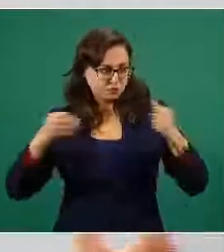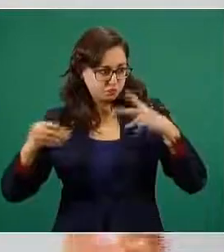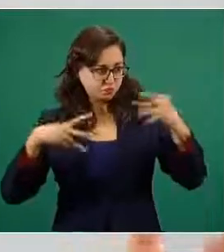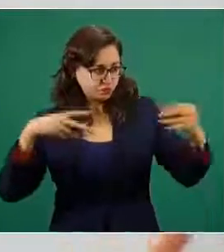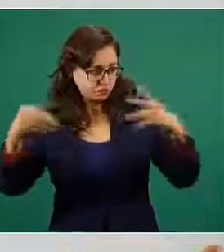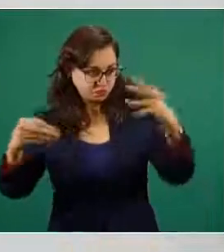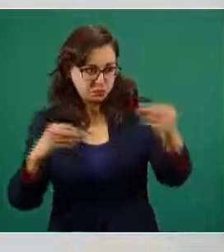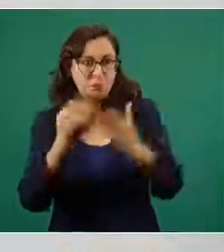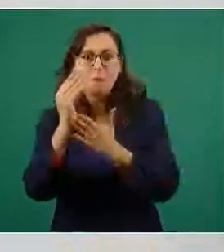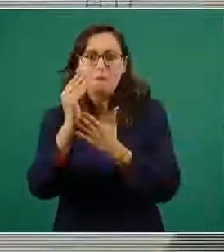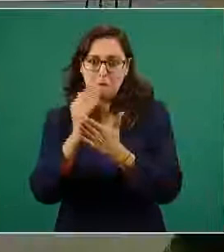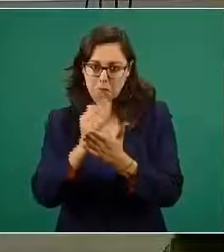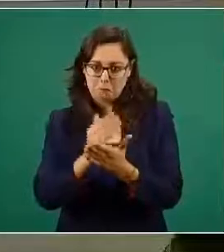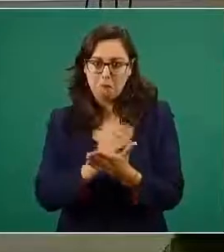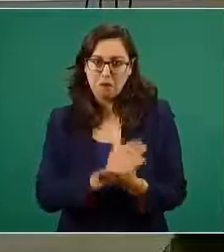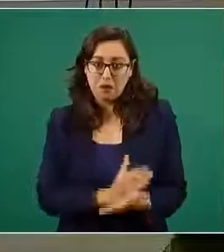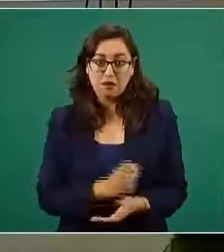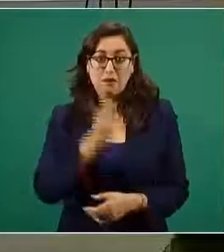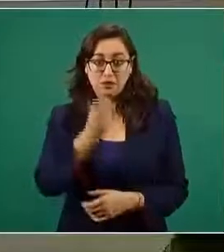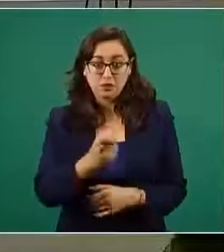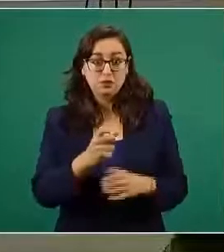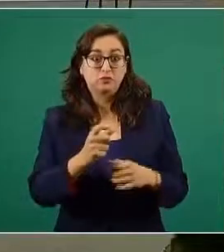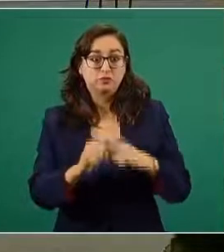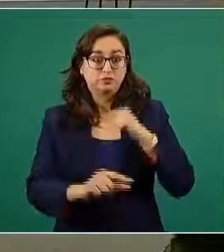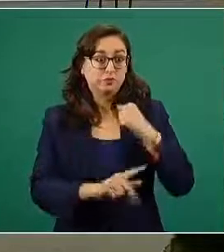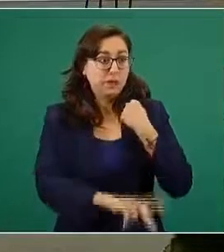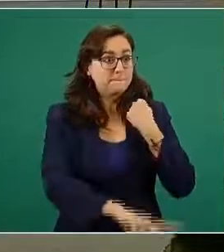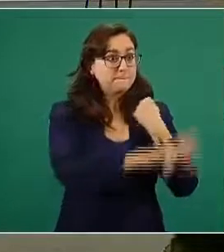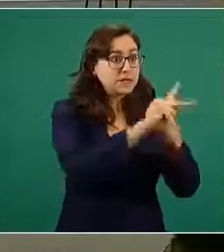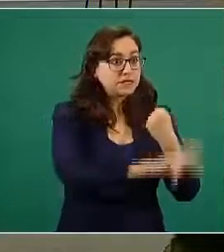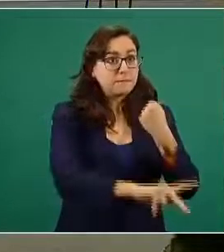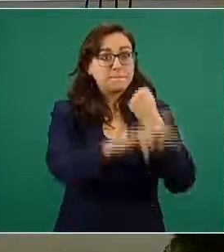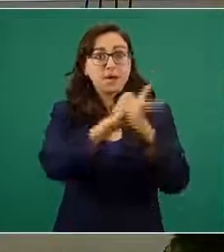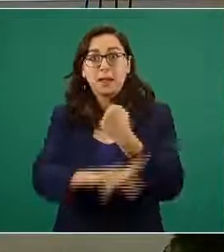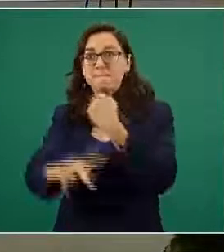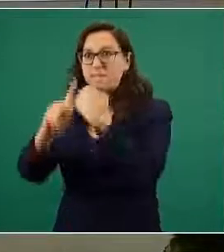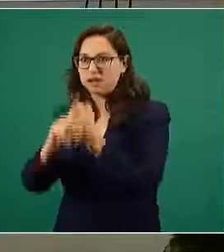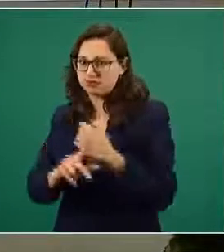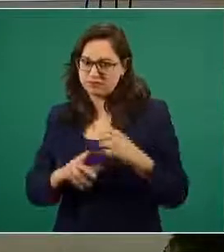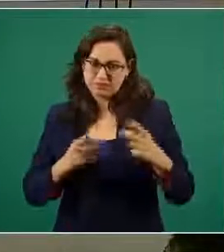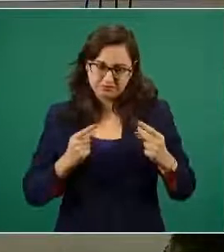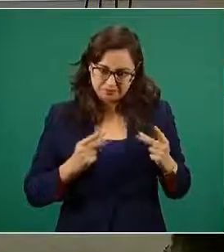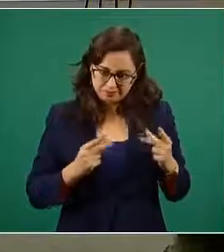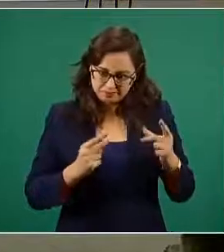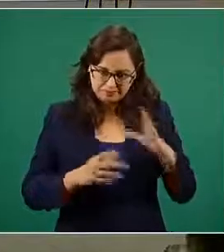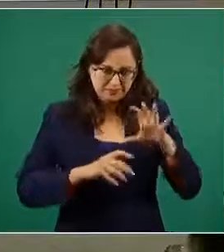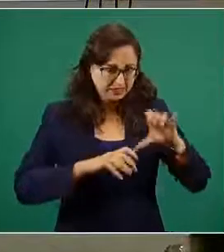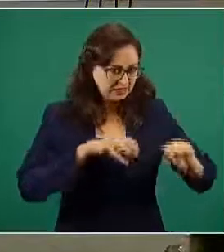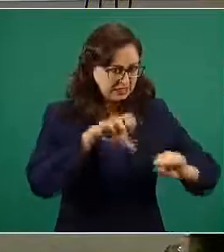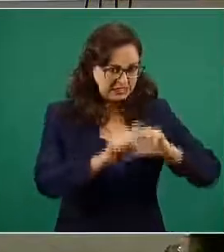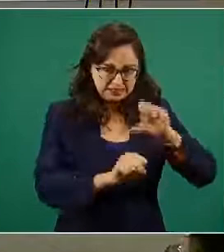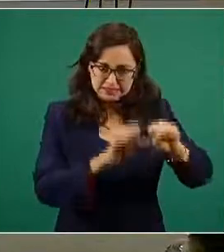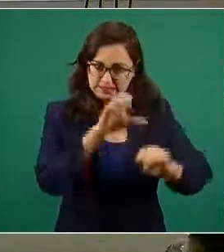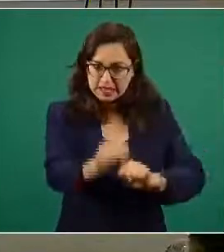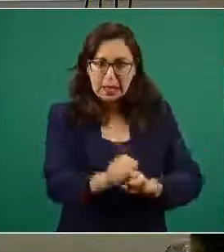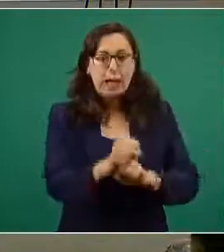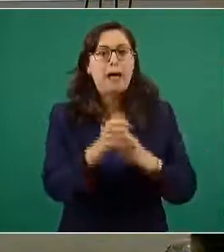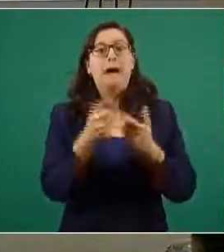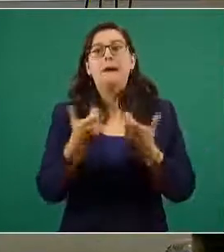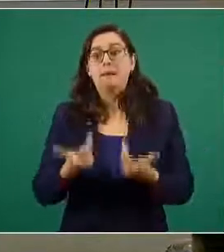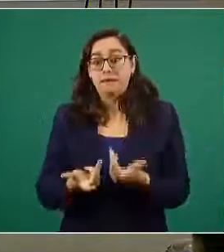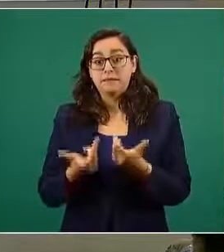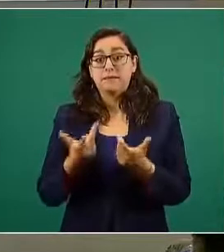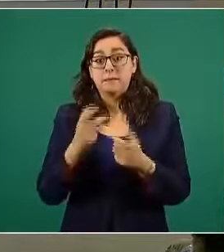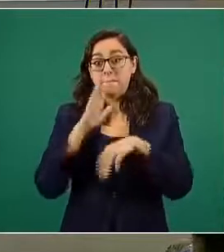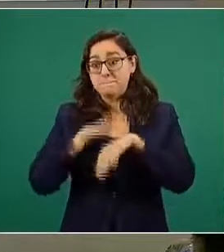un número sustancial de países en el mundo, sobre todo los países que tienen las movilidades poblacionales fuera de